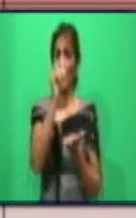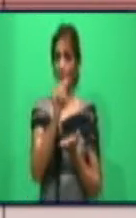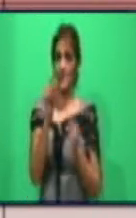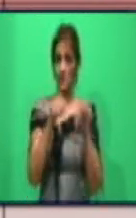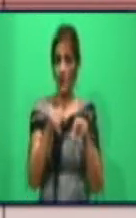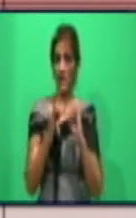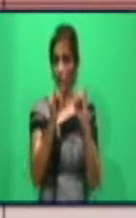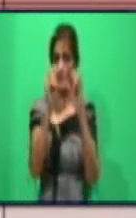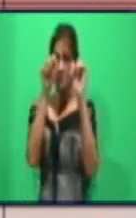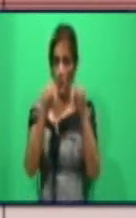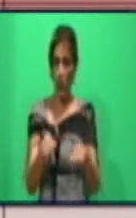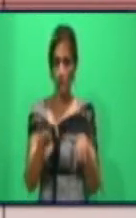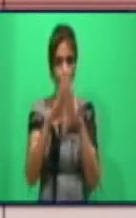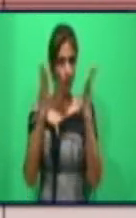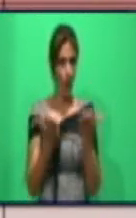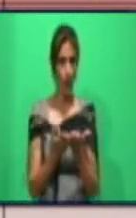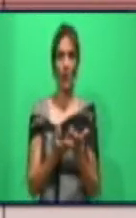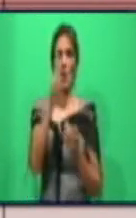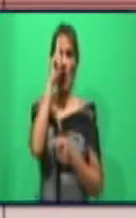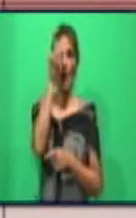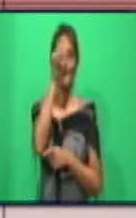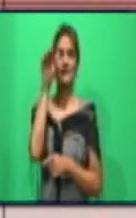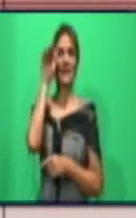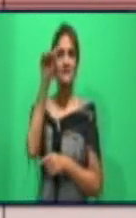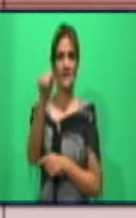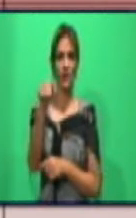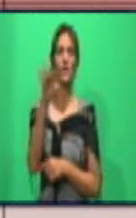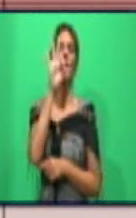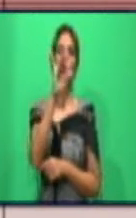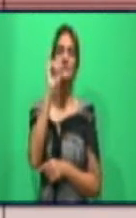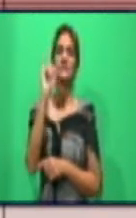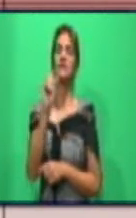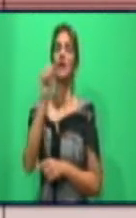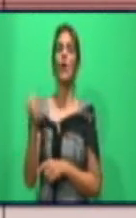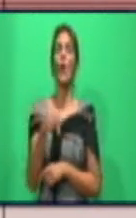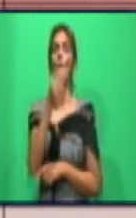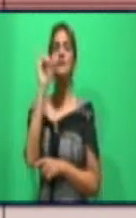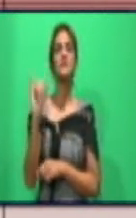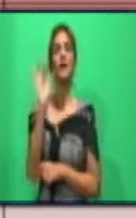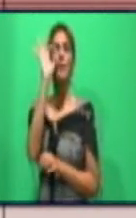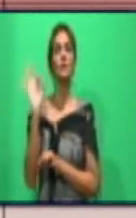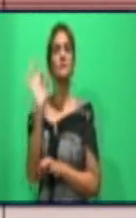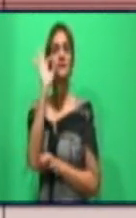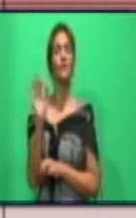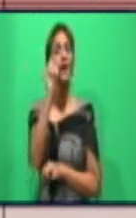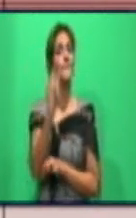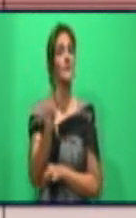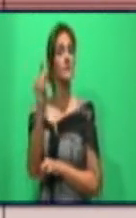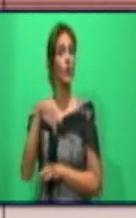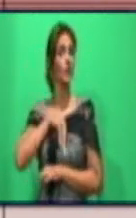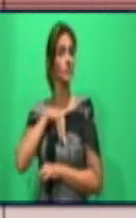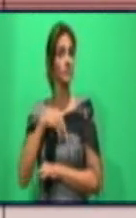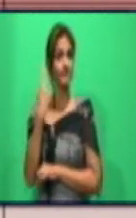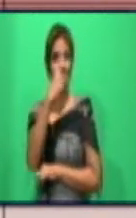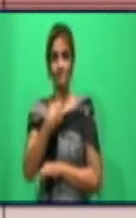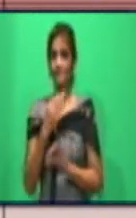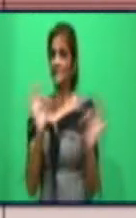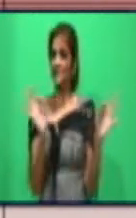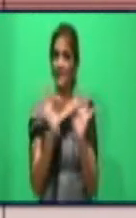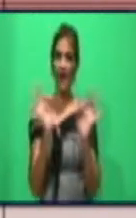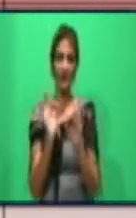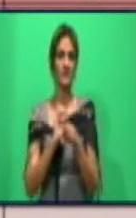886 el 87,6 por ciento eran asintomática de los grupos de los grupos de